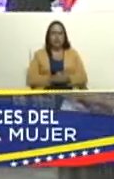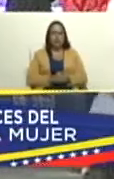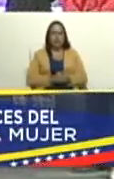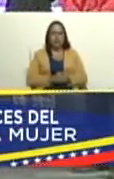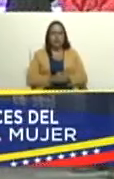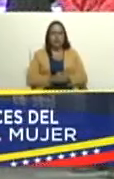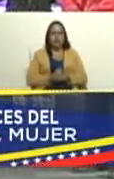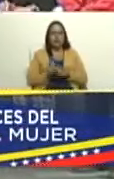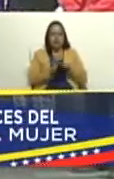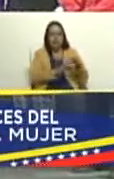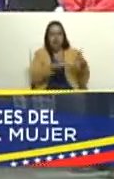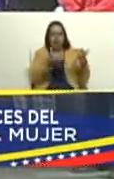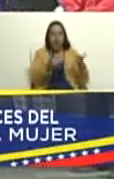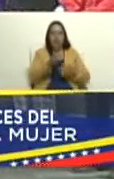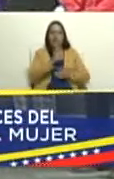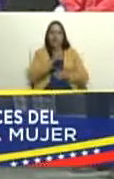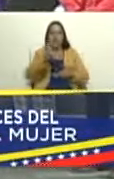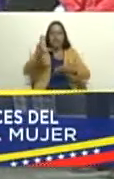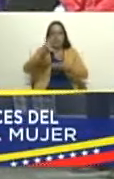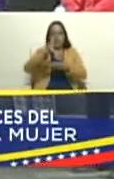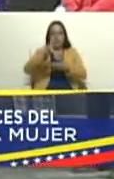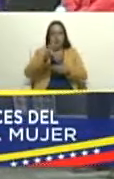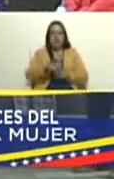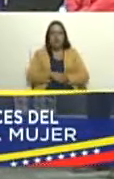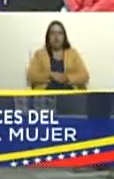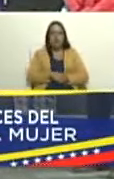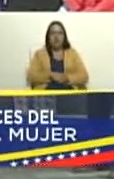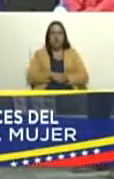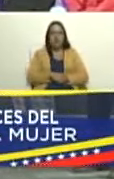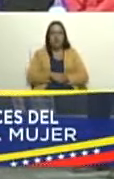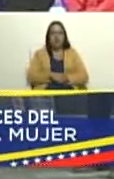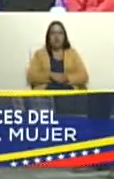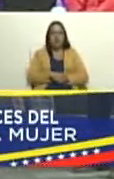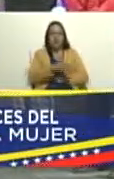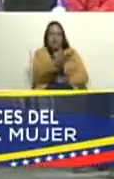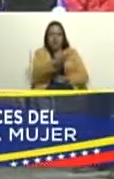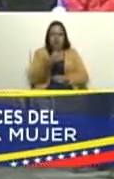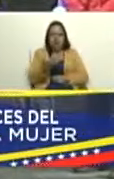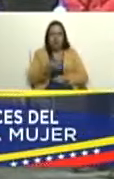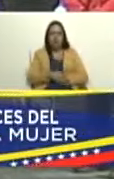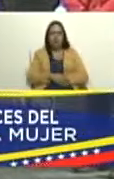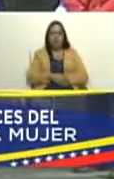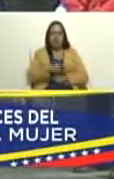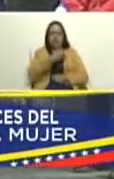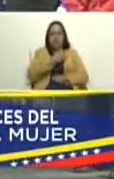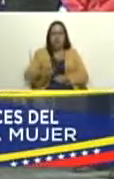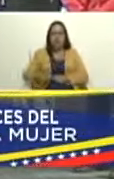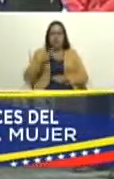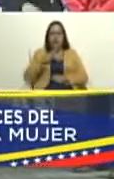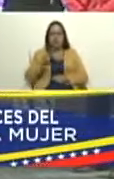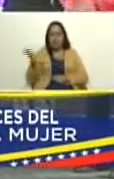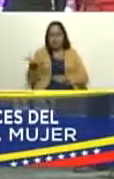Banco Bicentenario, pase al frente. Jimmy, siéntate.